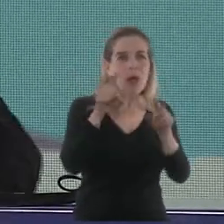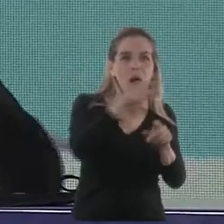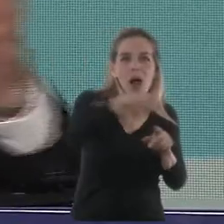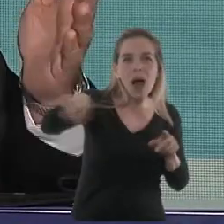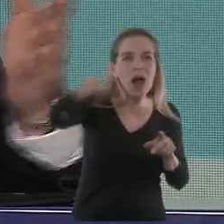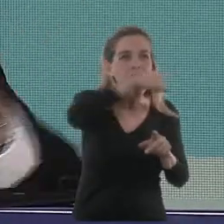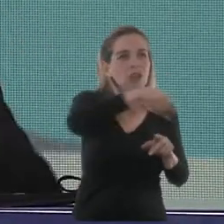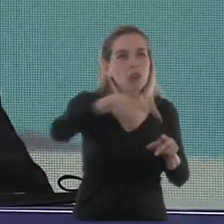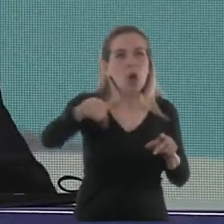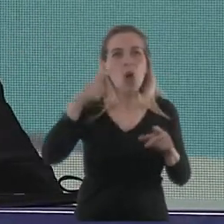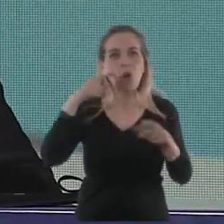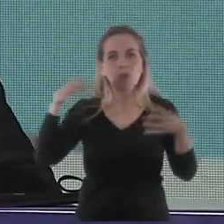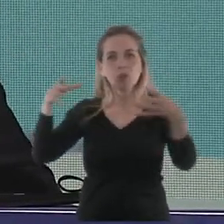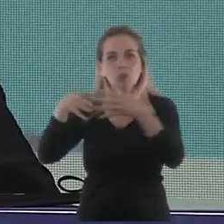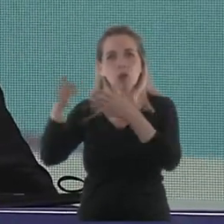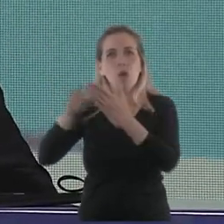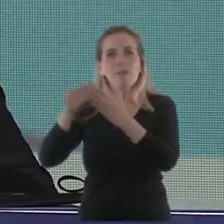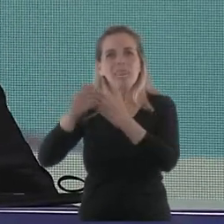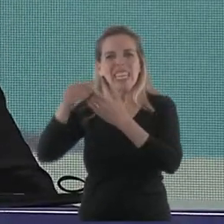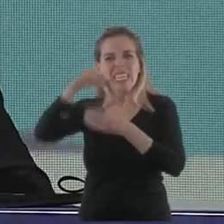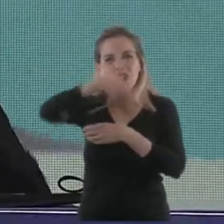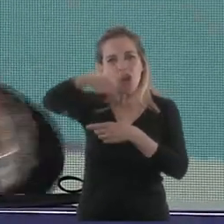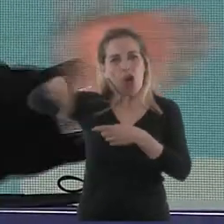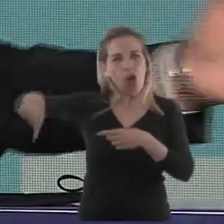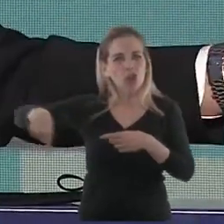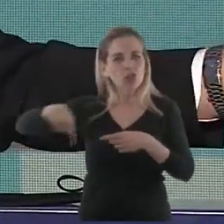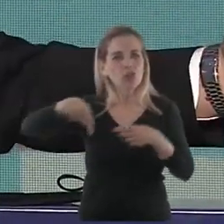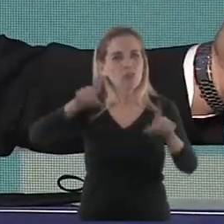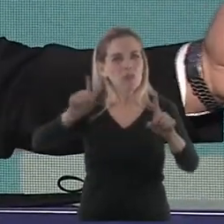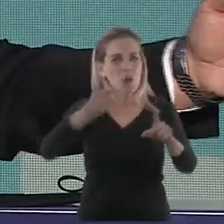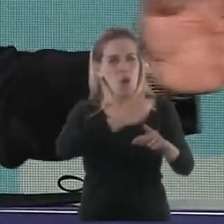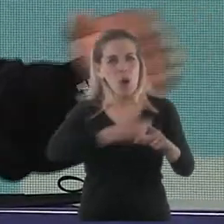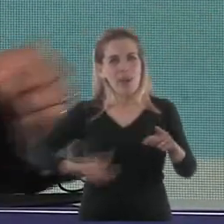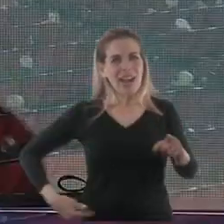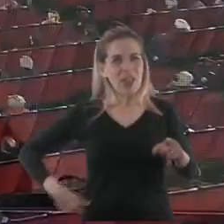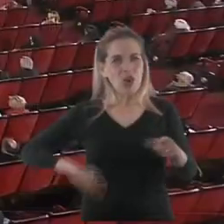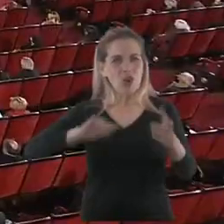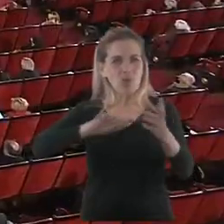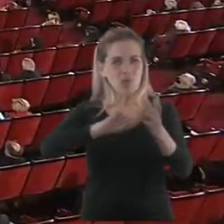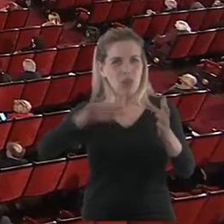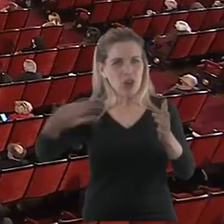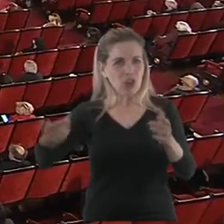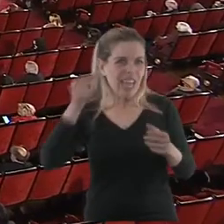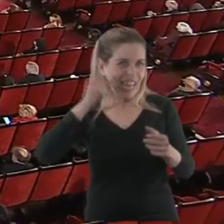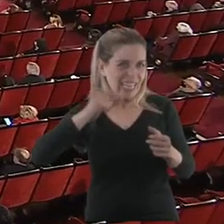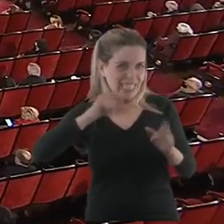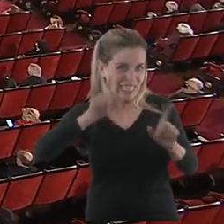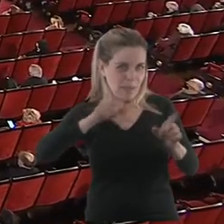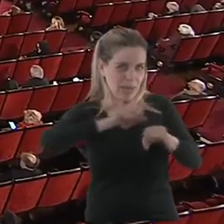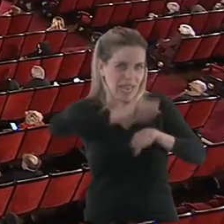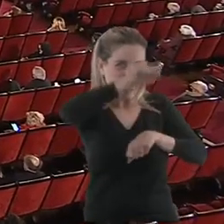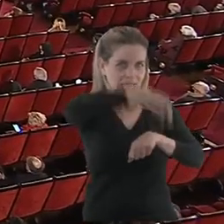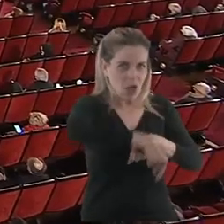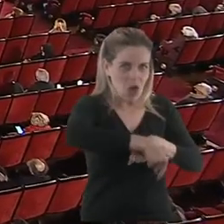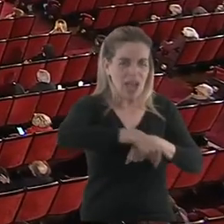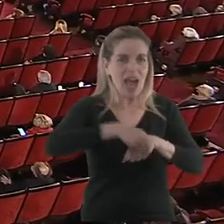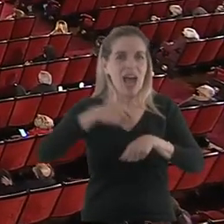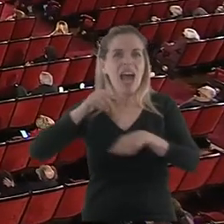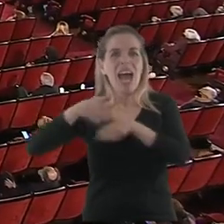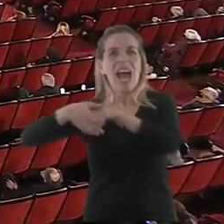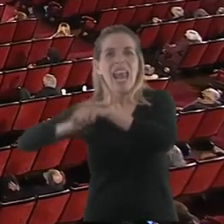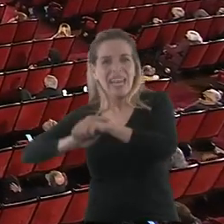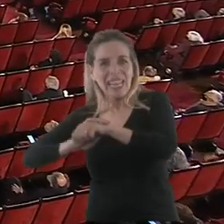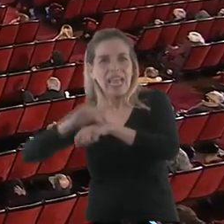Veo a mis ministros, lo veo al gobernador de Buenos Aires, que salió de tu facultad también. Y lo veo a Horacio, también otro